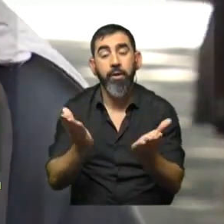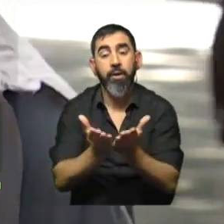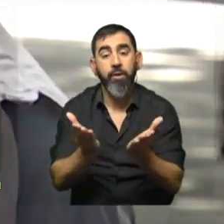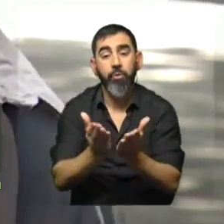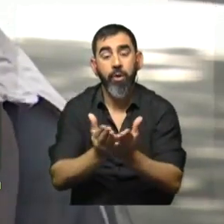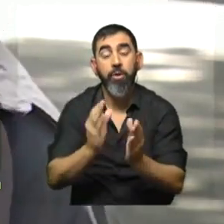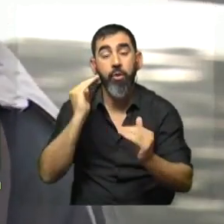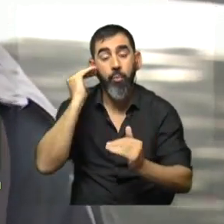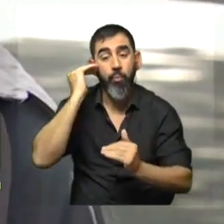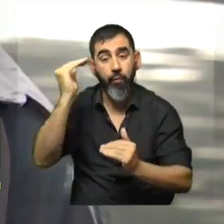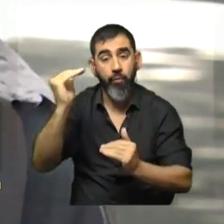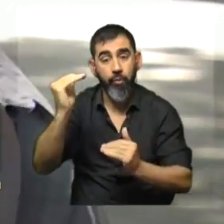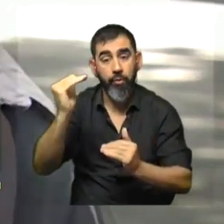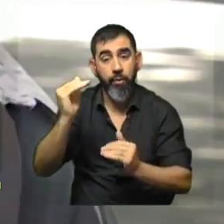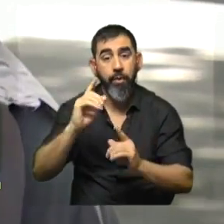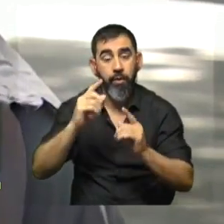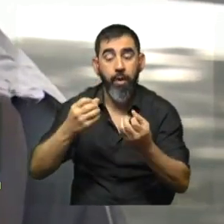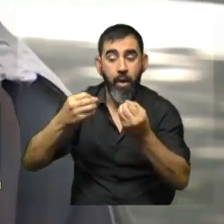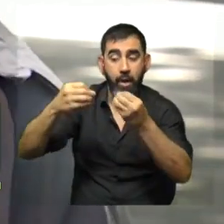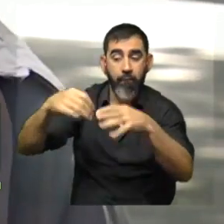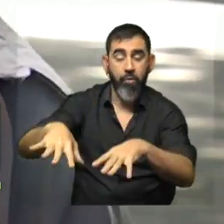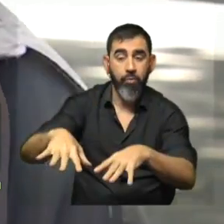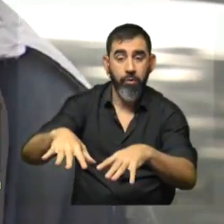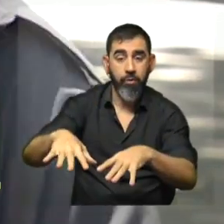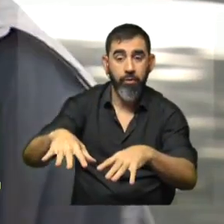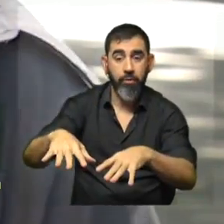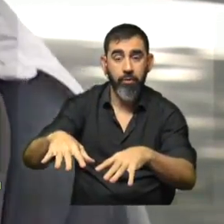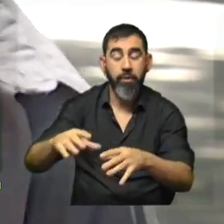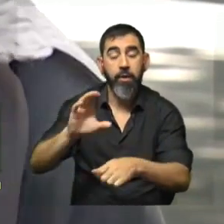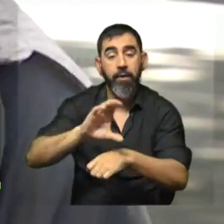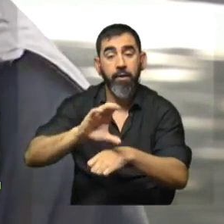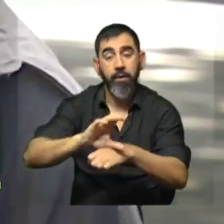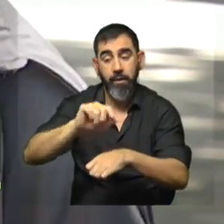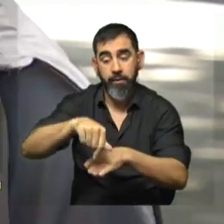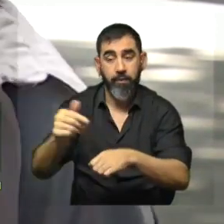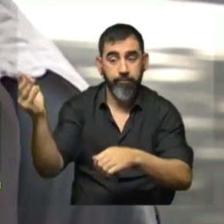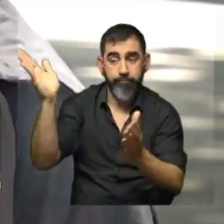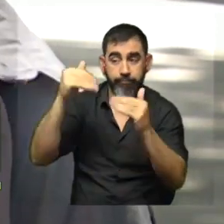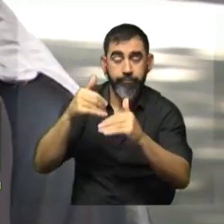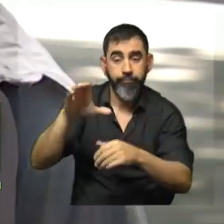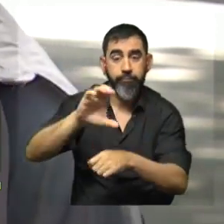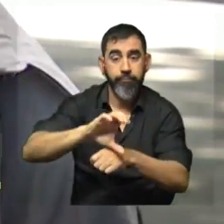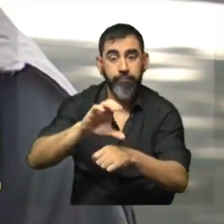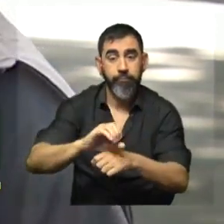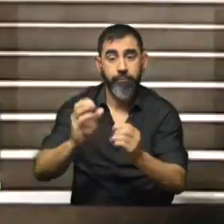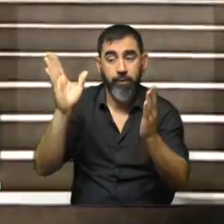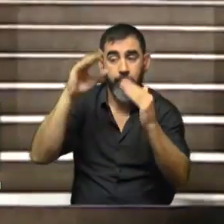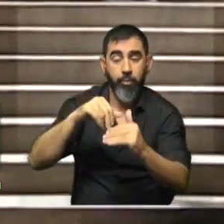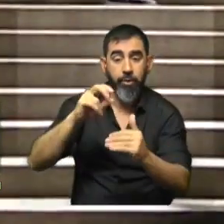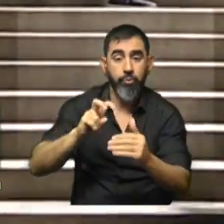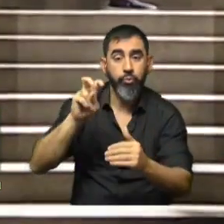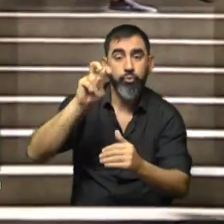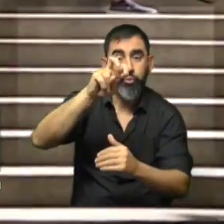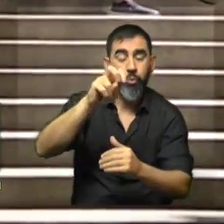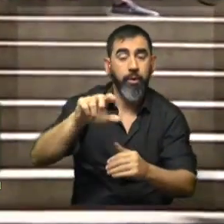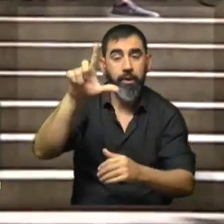y profesores que han tenido que dejar de dictar clases acá, de venir a recibir sus clases porque no pueden